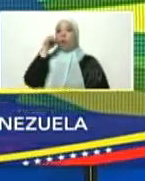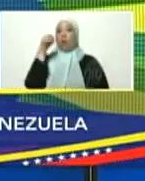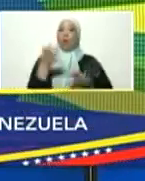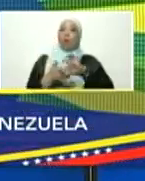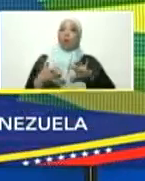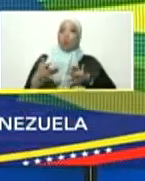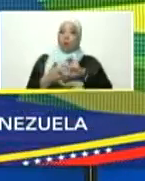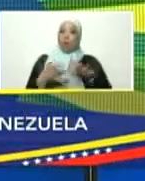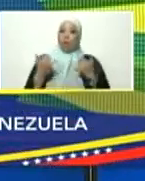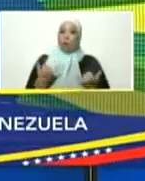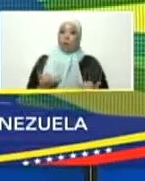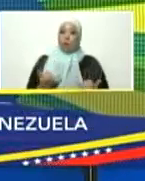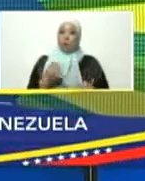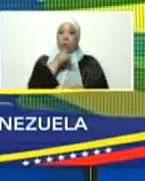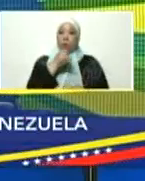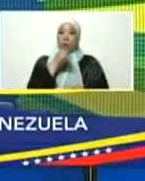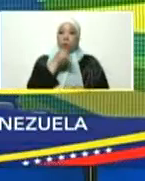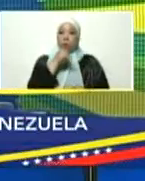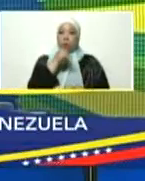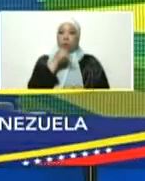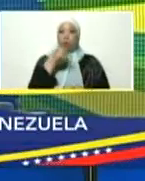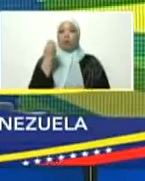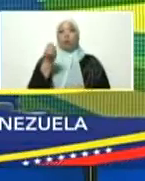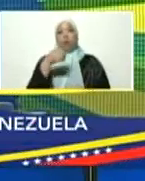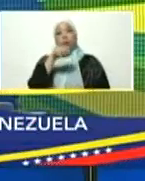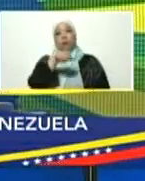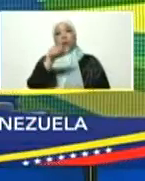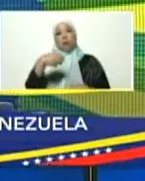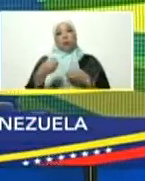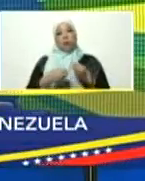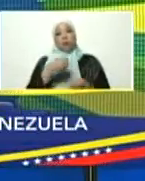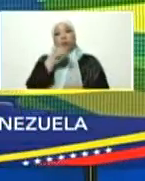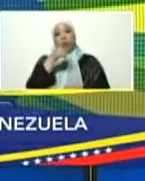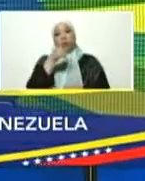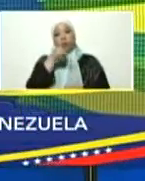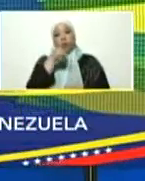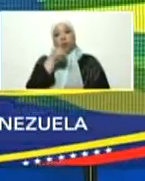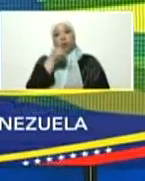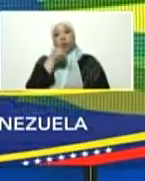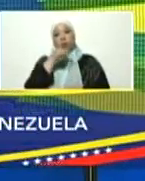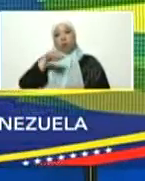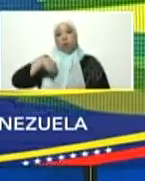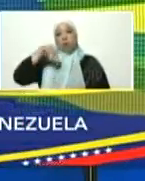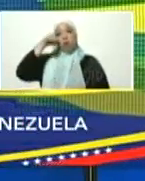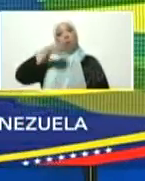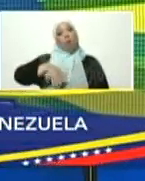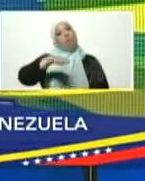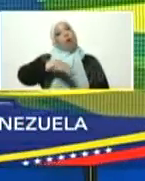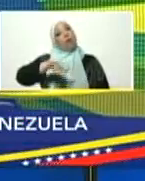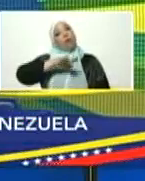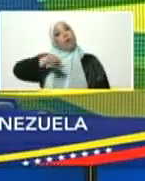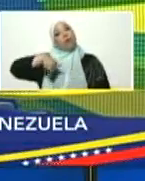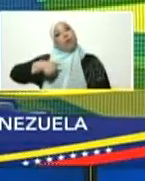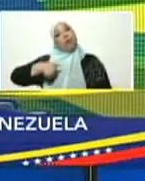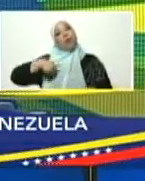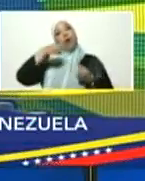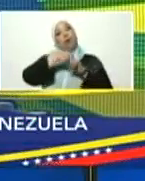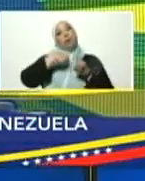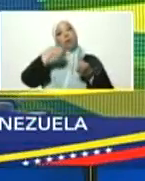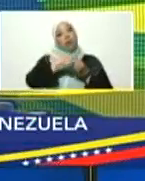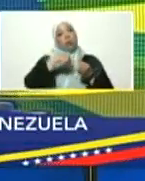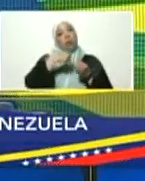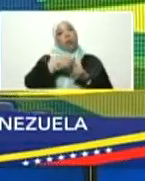sonrisa y con su cadencia de batalla, nuestro pueblo dio esa batalla